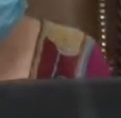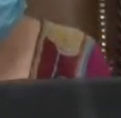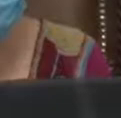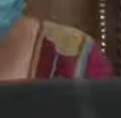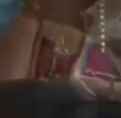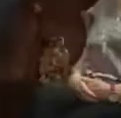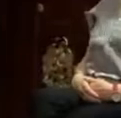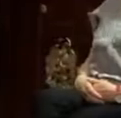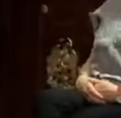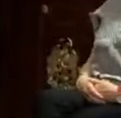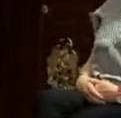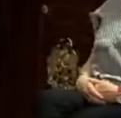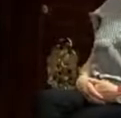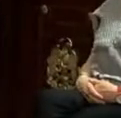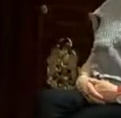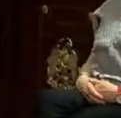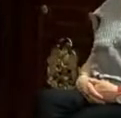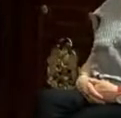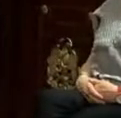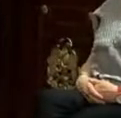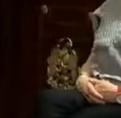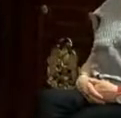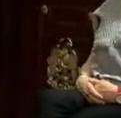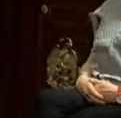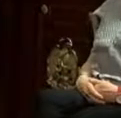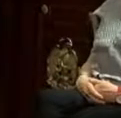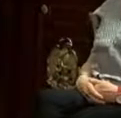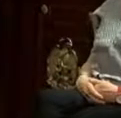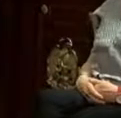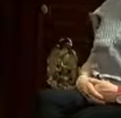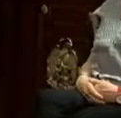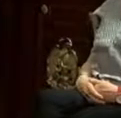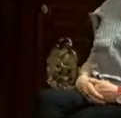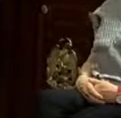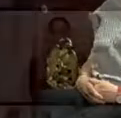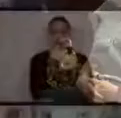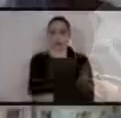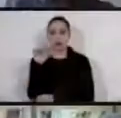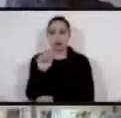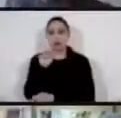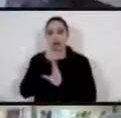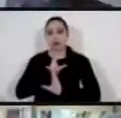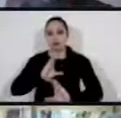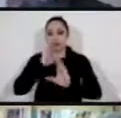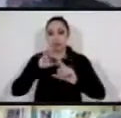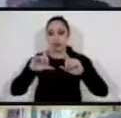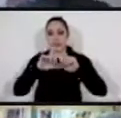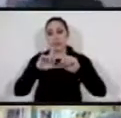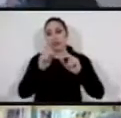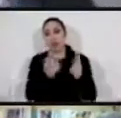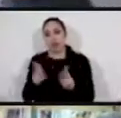todos los presentes ponerse de pie con la finalidad de rendir honores a la bandera y entonar el himno nacional.